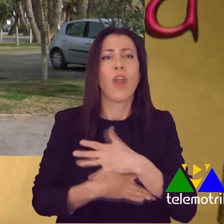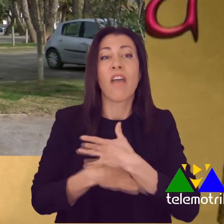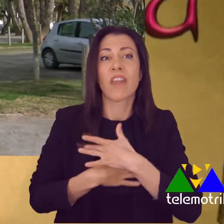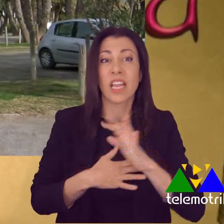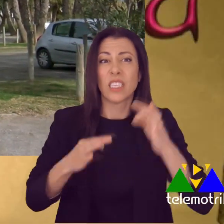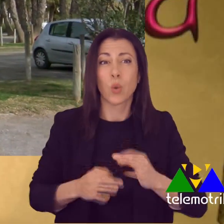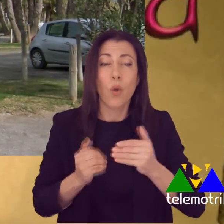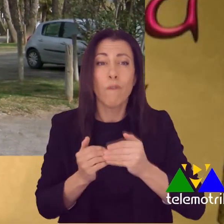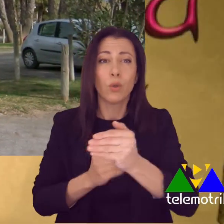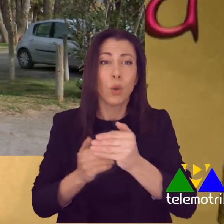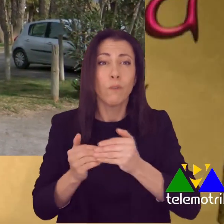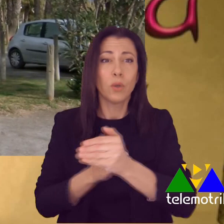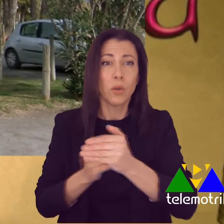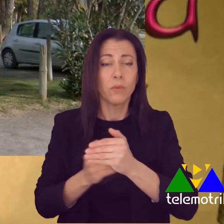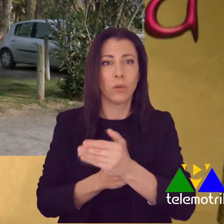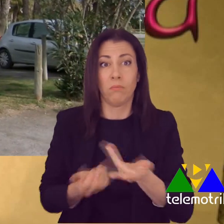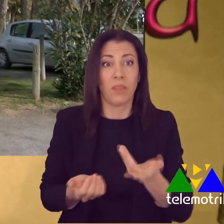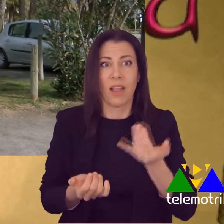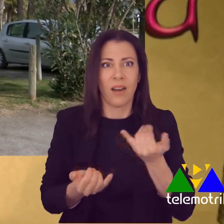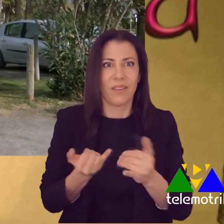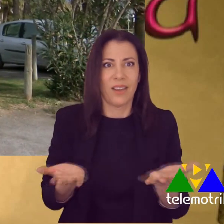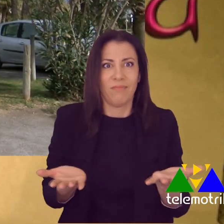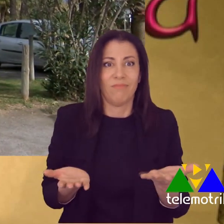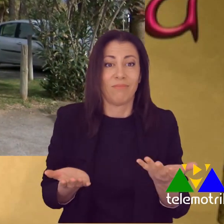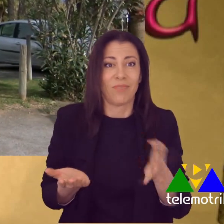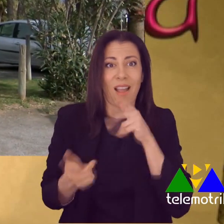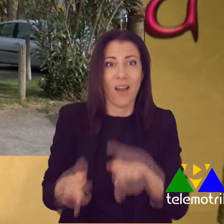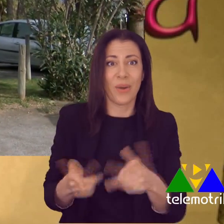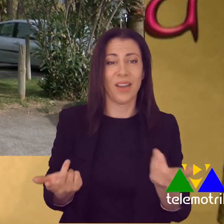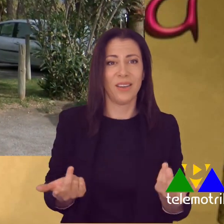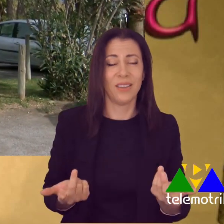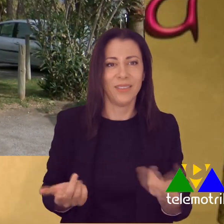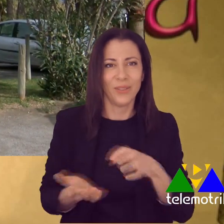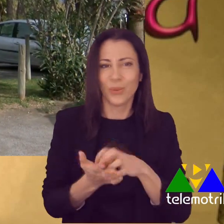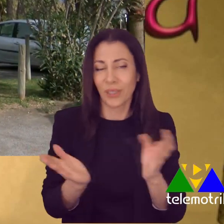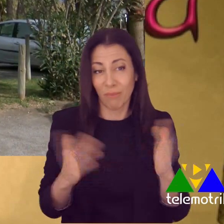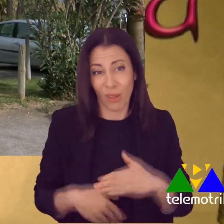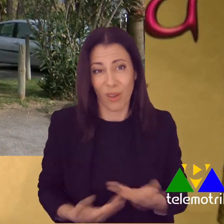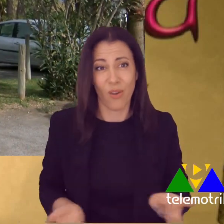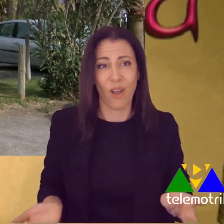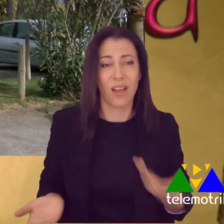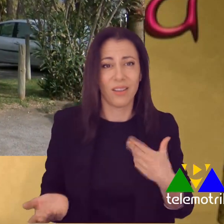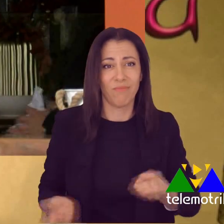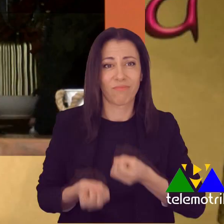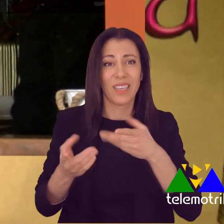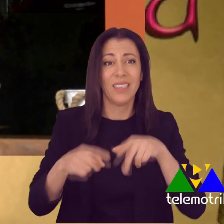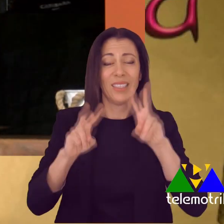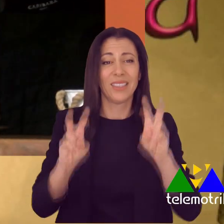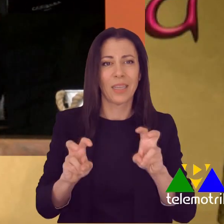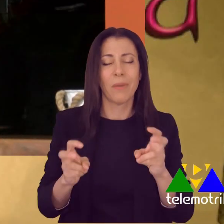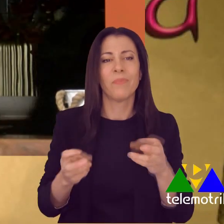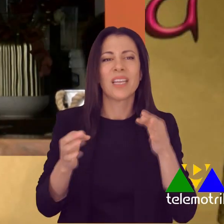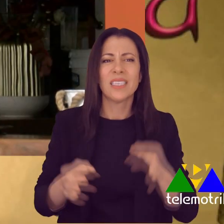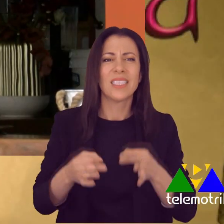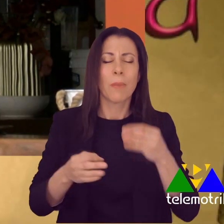el futuro, cuando llegue, pero nunca llegaba, ¿no? Nunca llegaba. Es decir, que indudablemente el tema... De ahí que